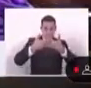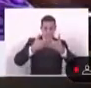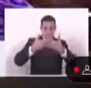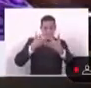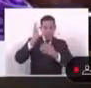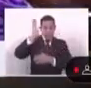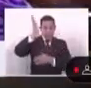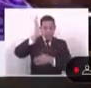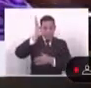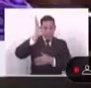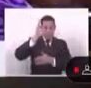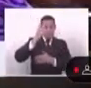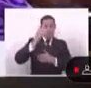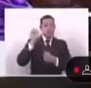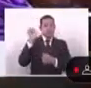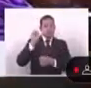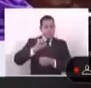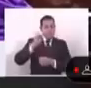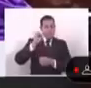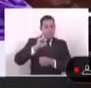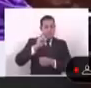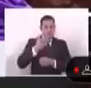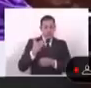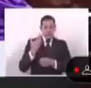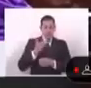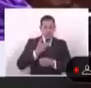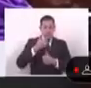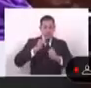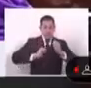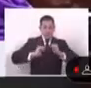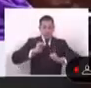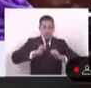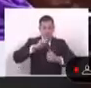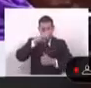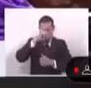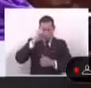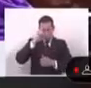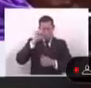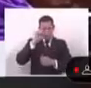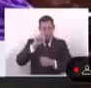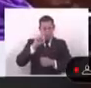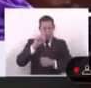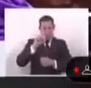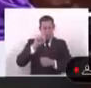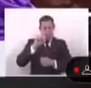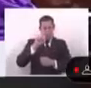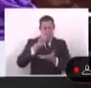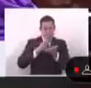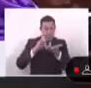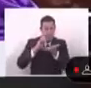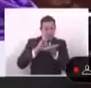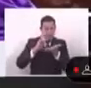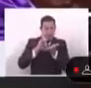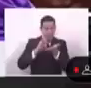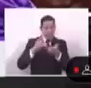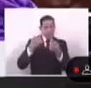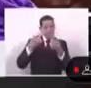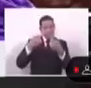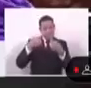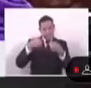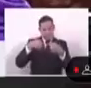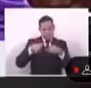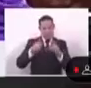vez a ese maje, y es que primero salió a decir de que esto es una cortina de humo y que Beto Romero